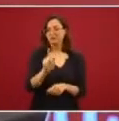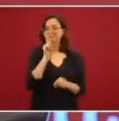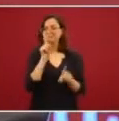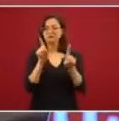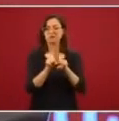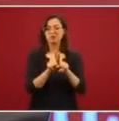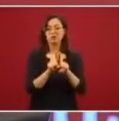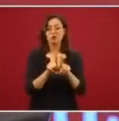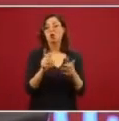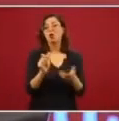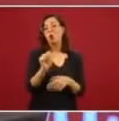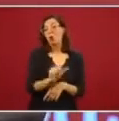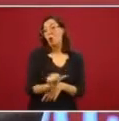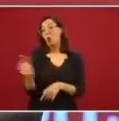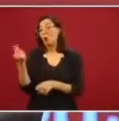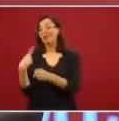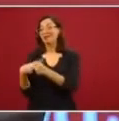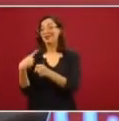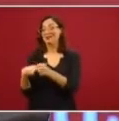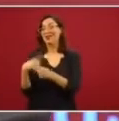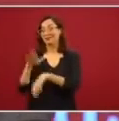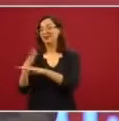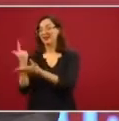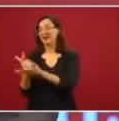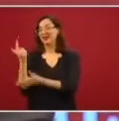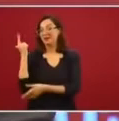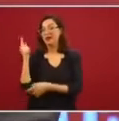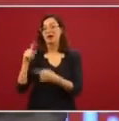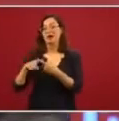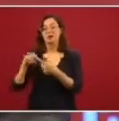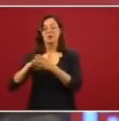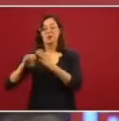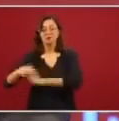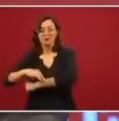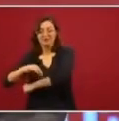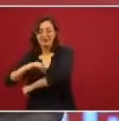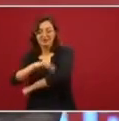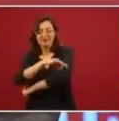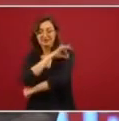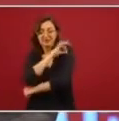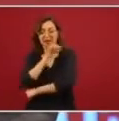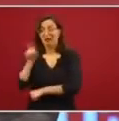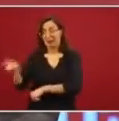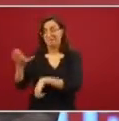que algunas otras enfermedades de interés epidemiológico como el sarampión entonces